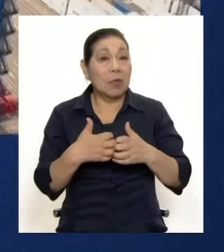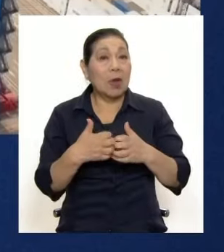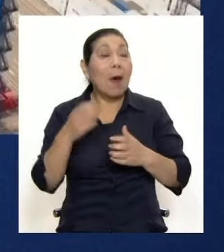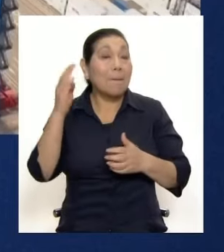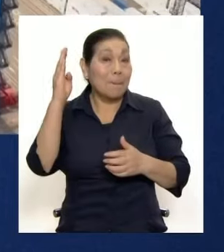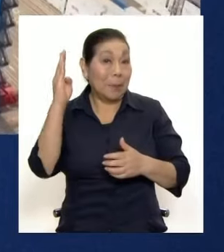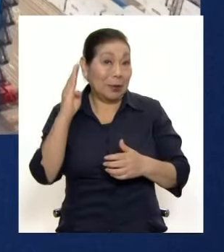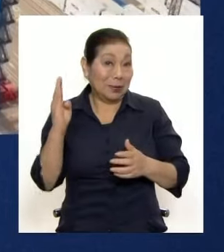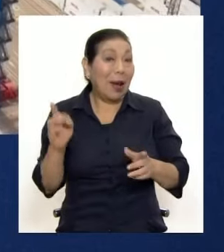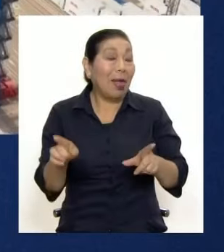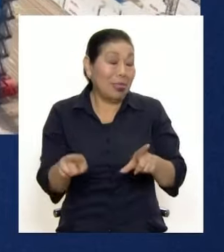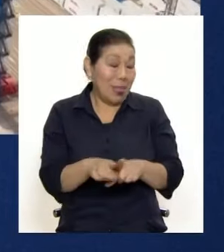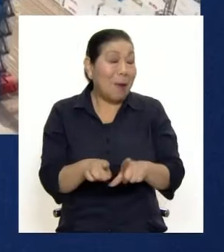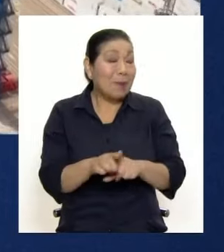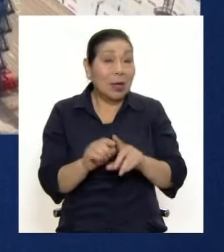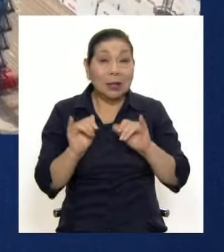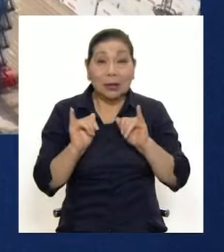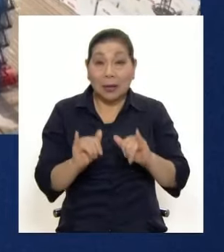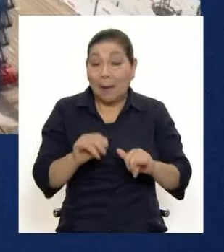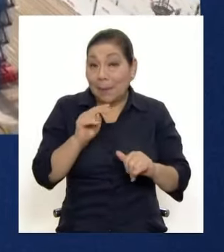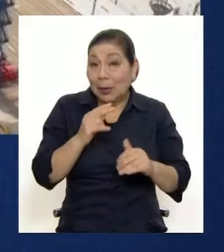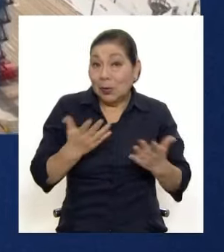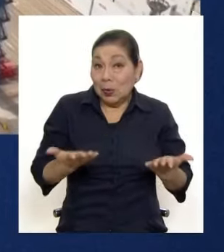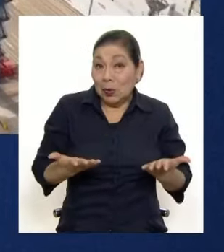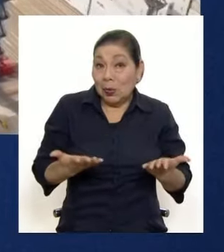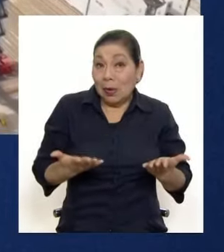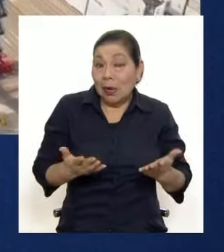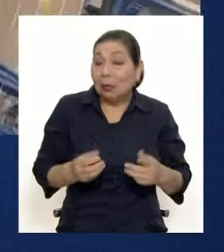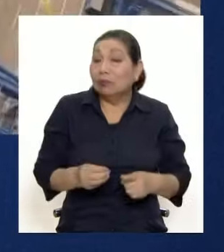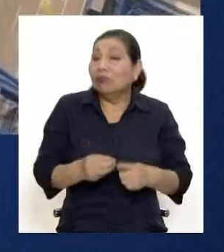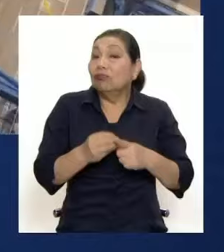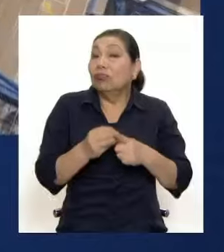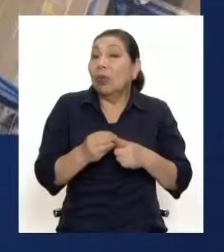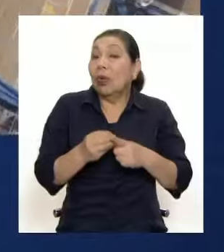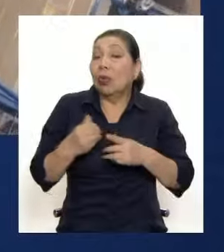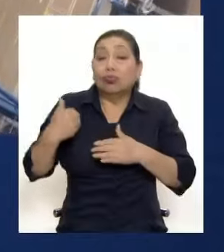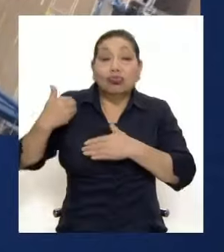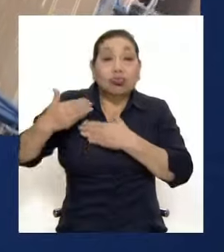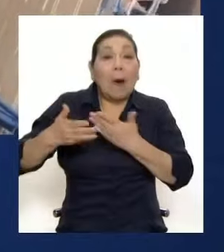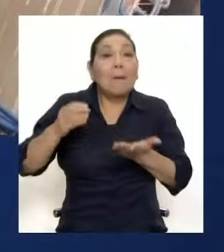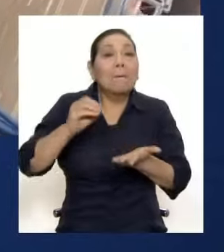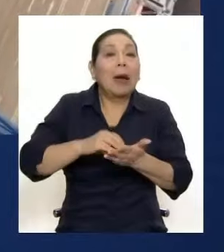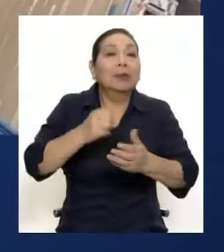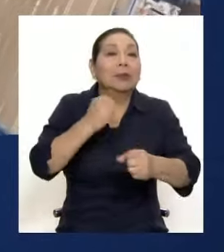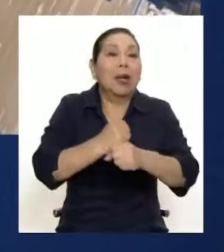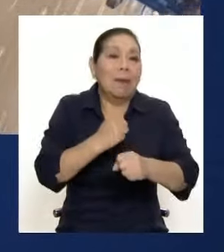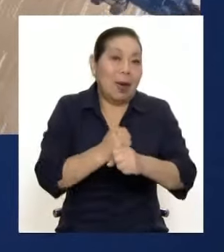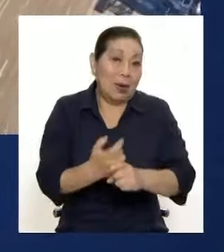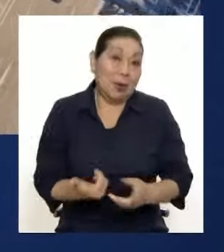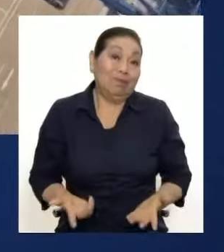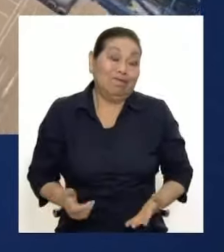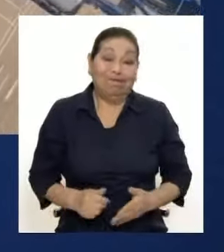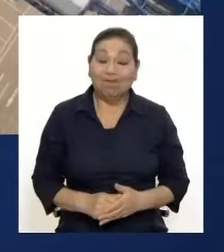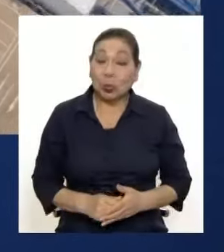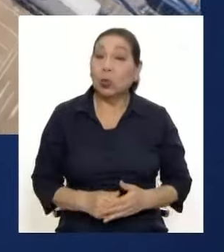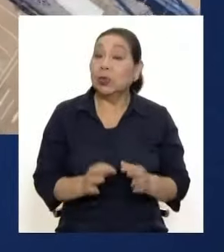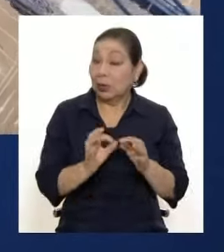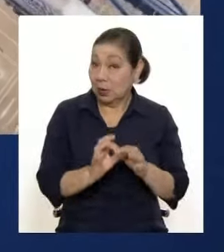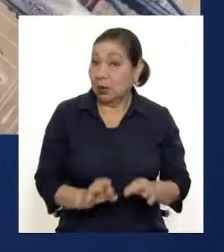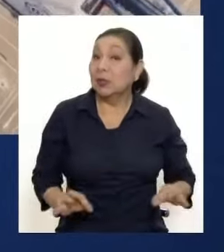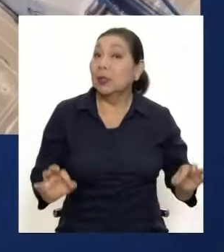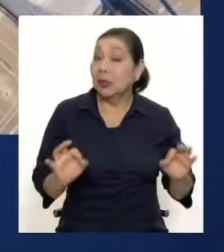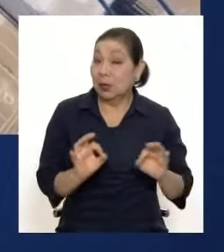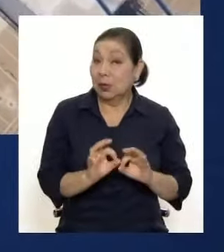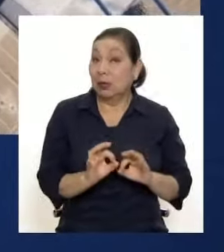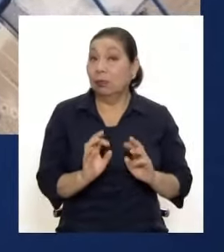brasileras por ejemplo se instalen en el Perú y la principal es generar puestos de trabajo para peruanos claro no es fundamental a